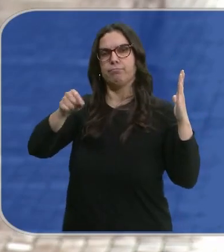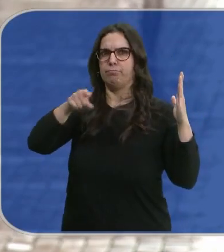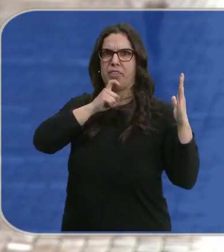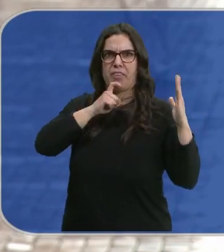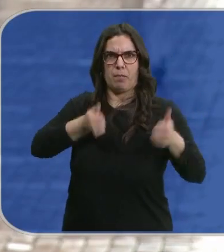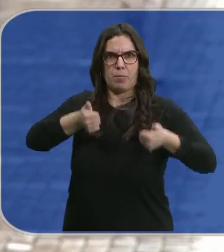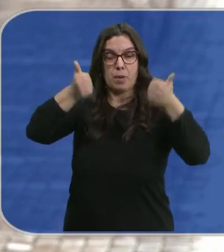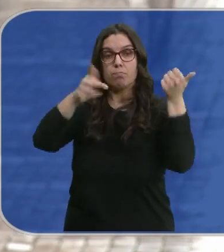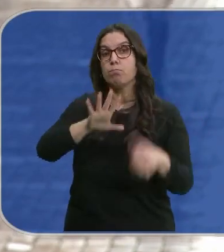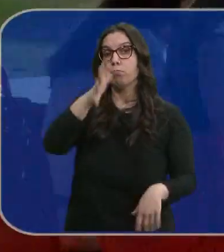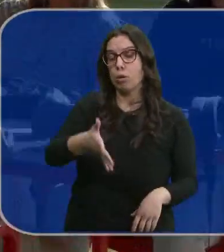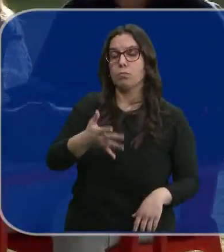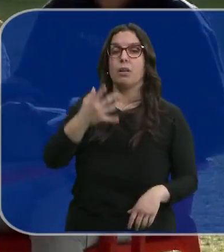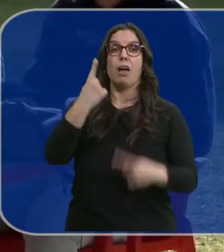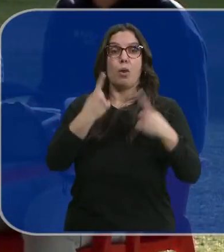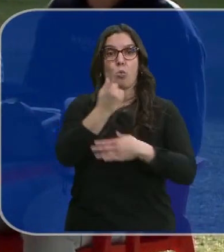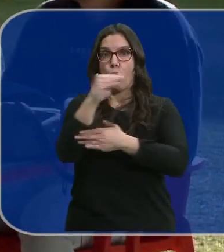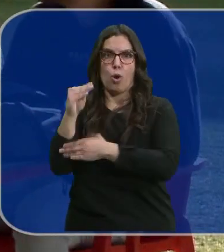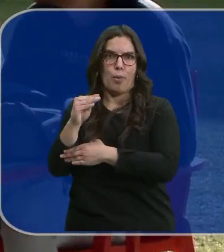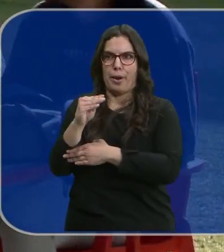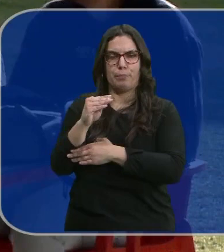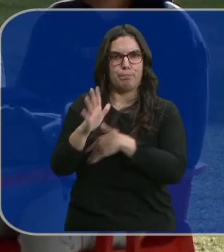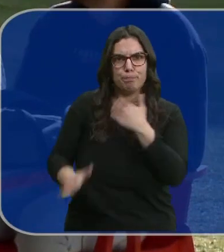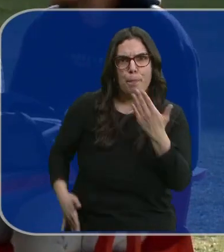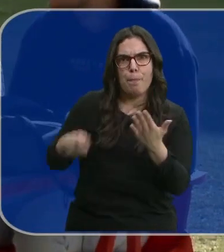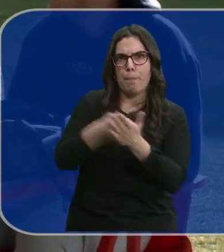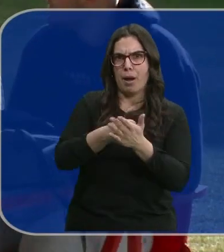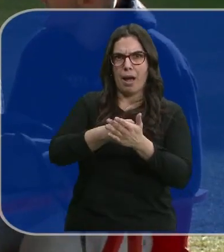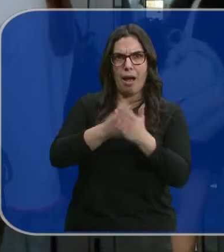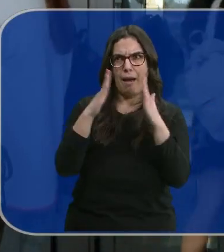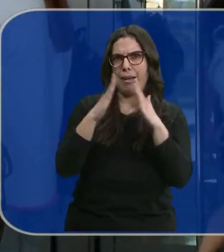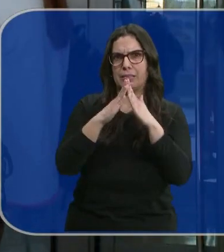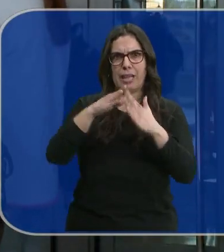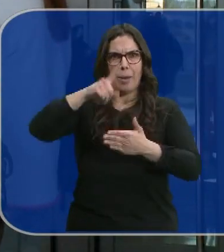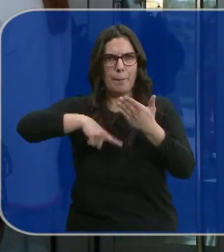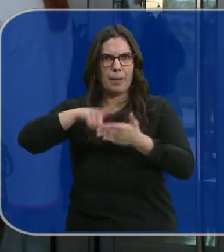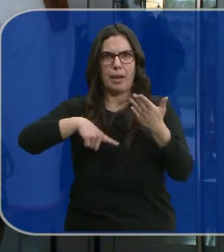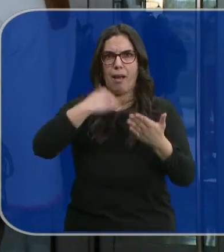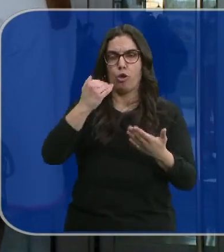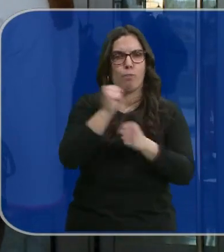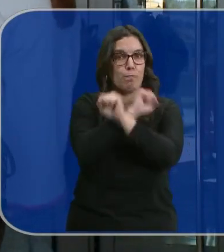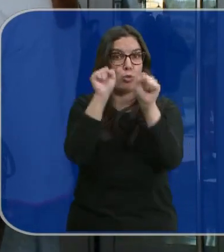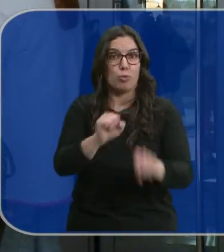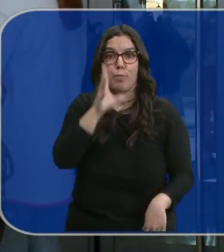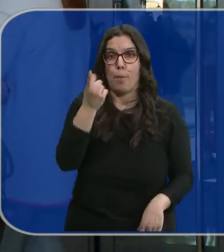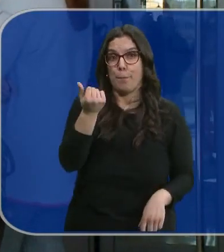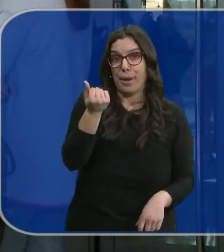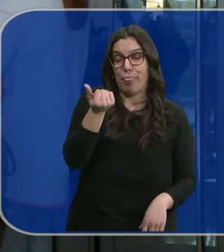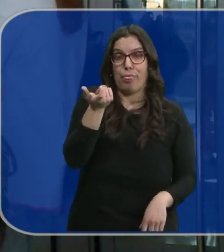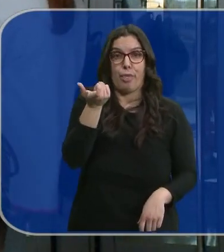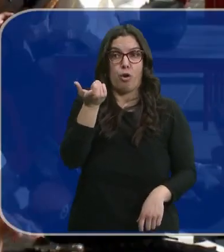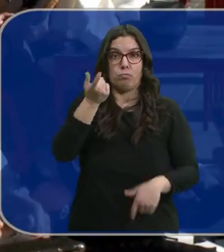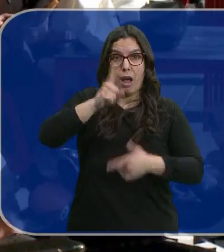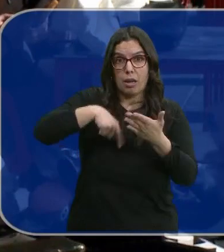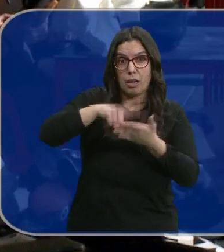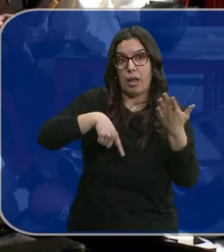El principal motivo es que para muchos jóvenes es inasumible pagar una vivienda. ¿Por qué? Pues porque los precios de los